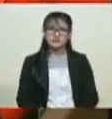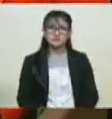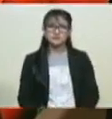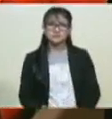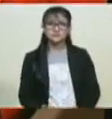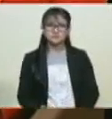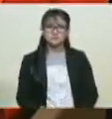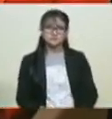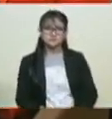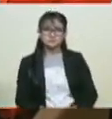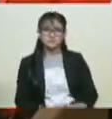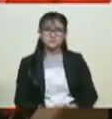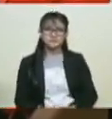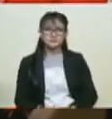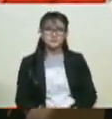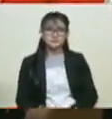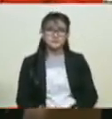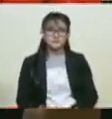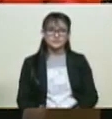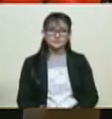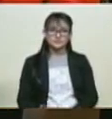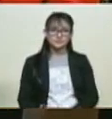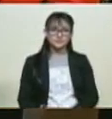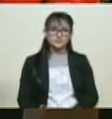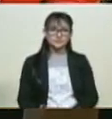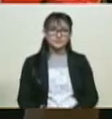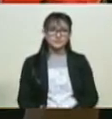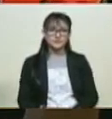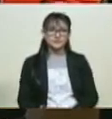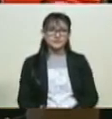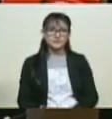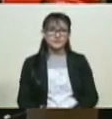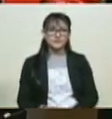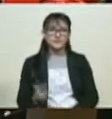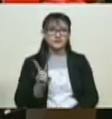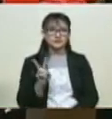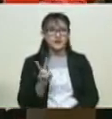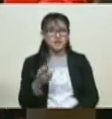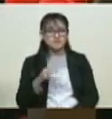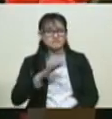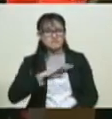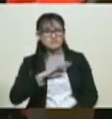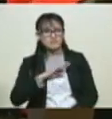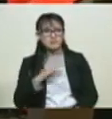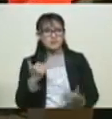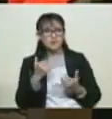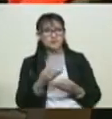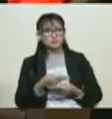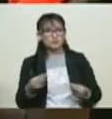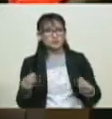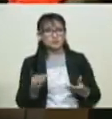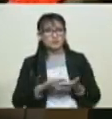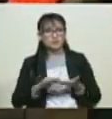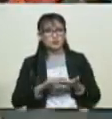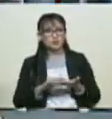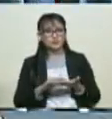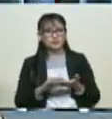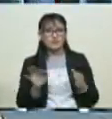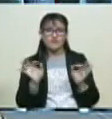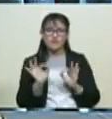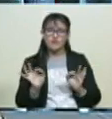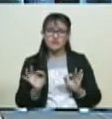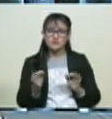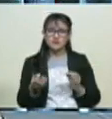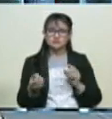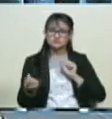que el país vaya gestando sus propias soluciones método dialogante para